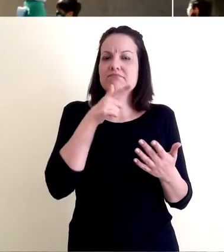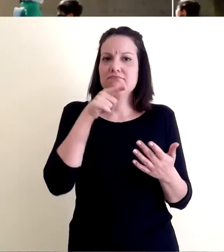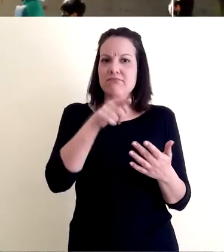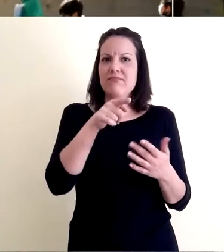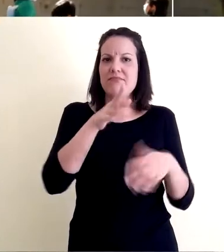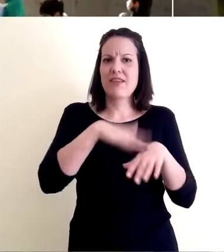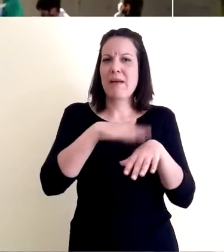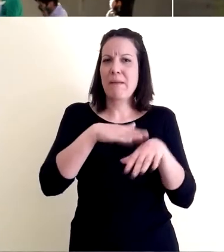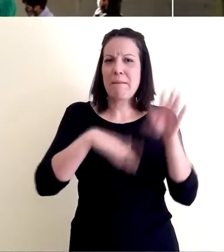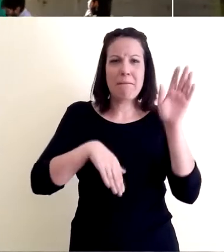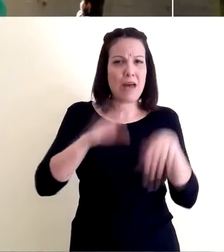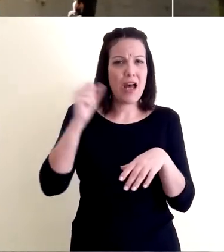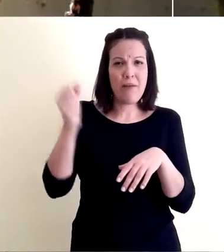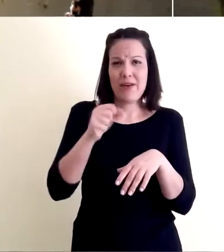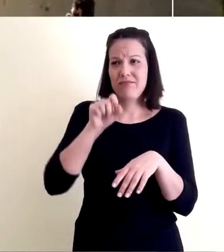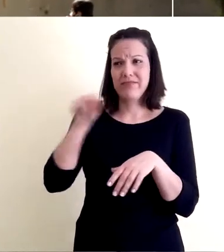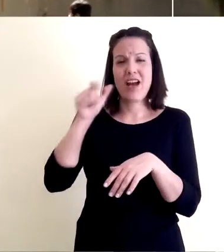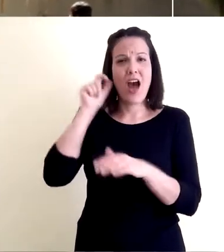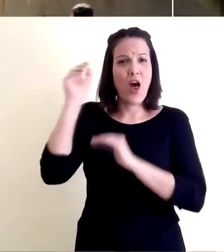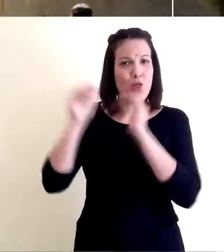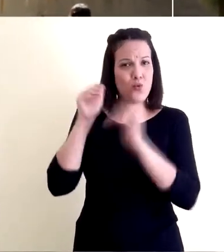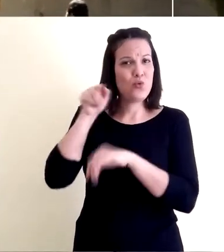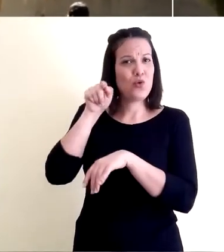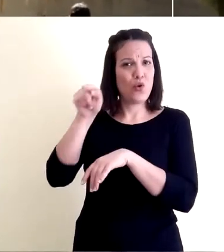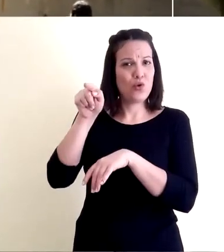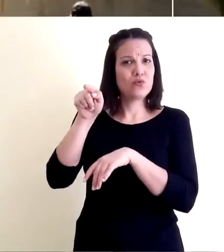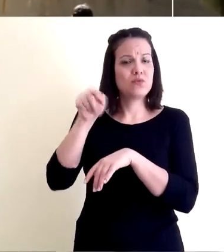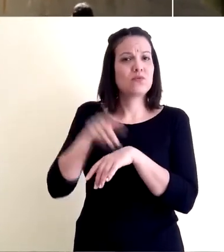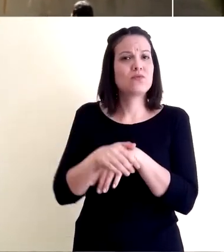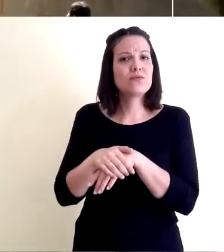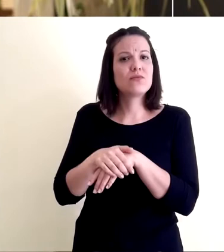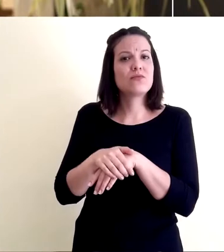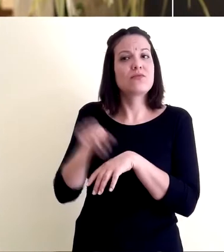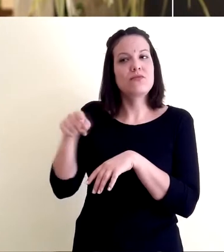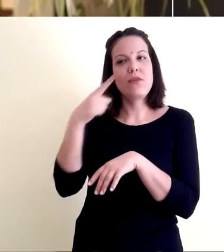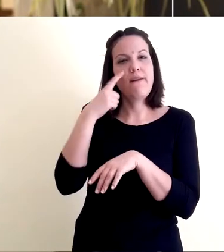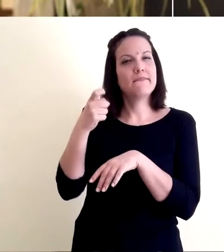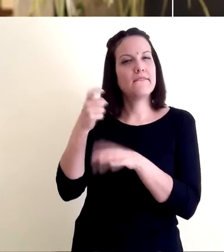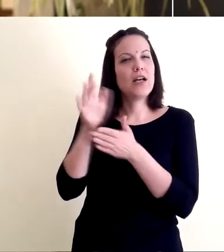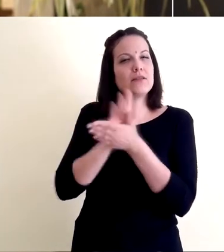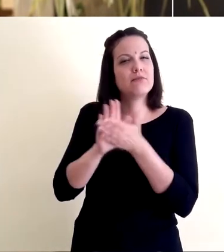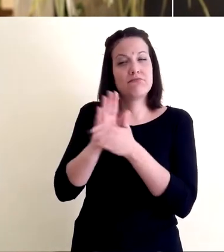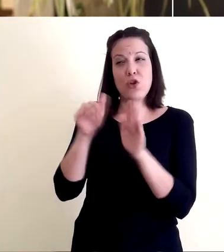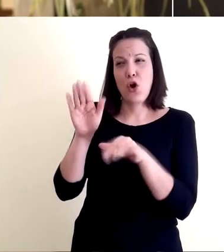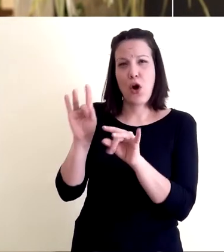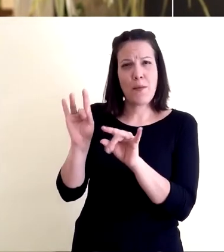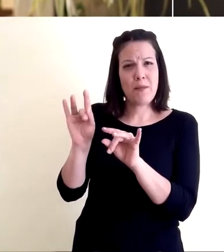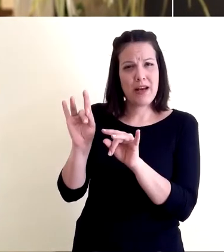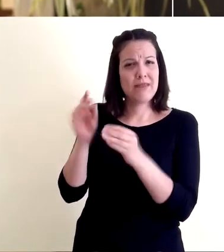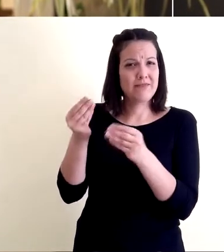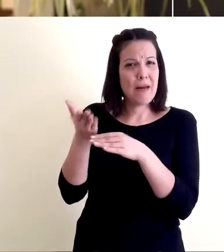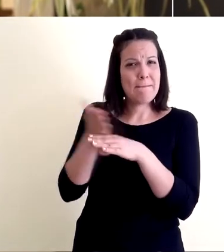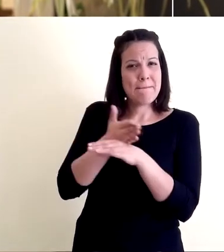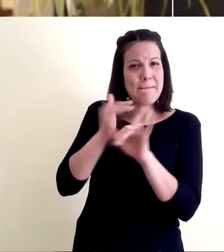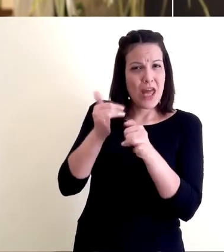más importante para los adultos hoy. Hoy en día lo que sí vemos como una situación más compleja es la